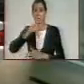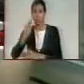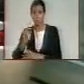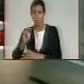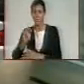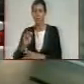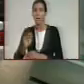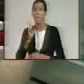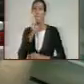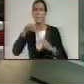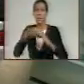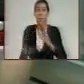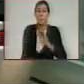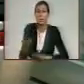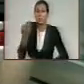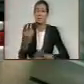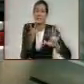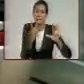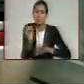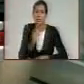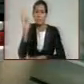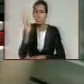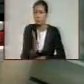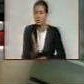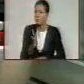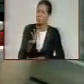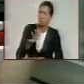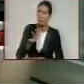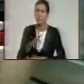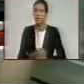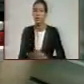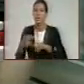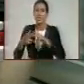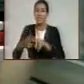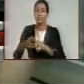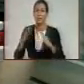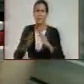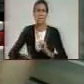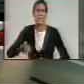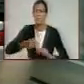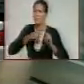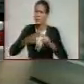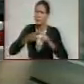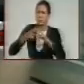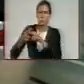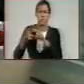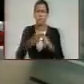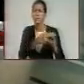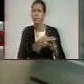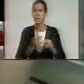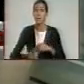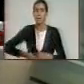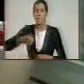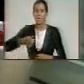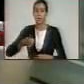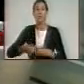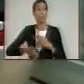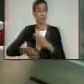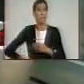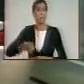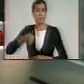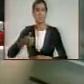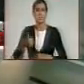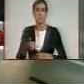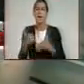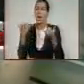incrementó en un 70%, por ahí anda, los créditos hipotecarios. Y sigue incrementándose.